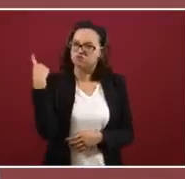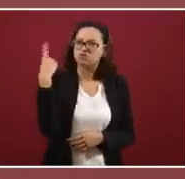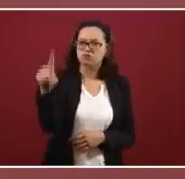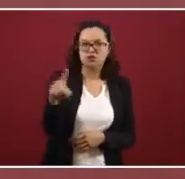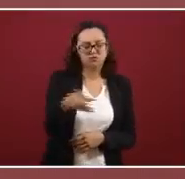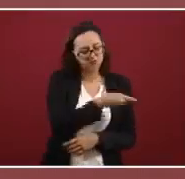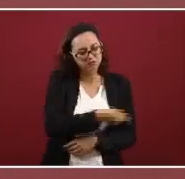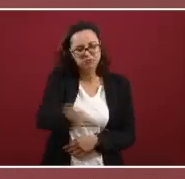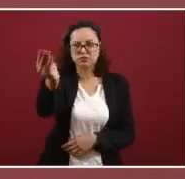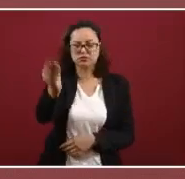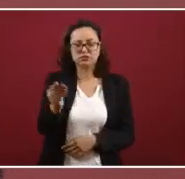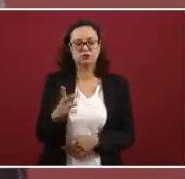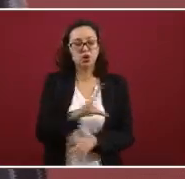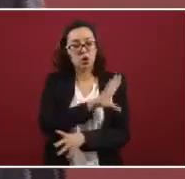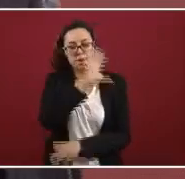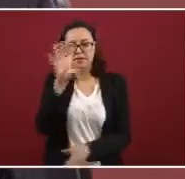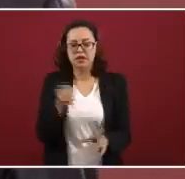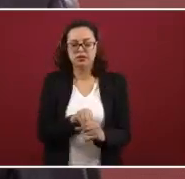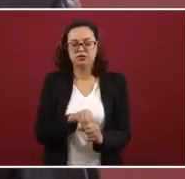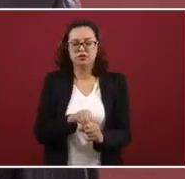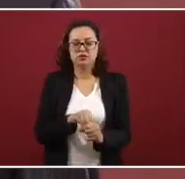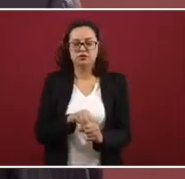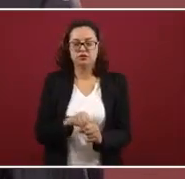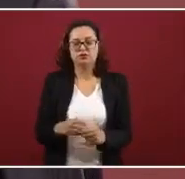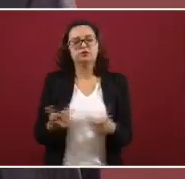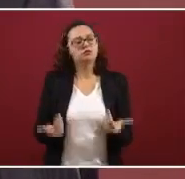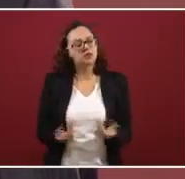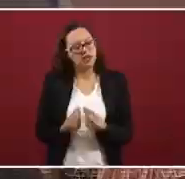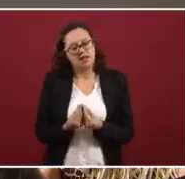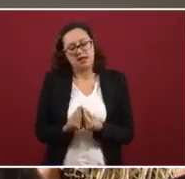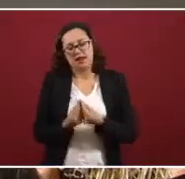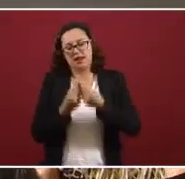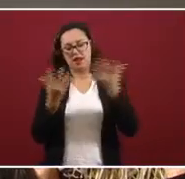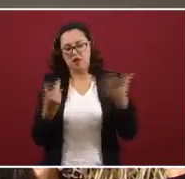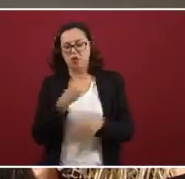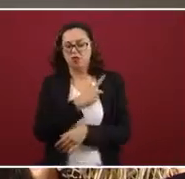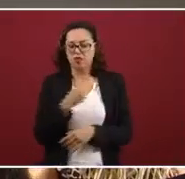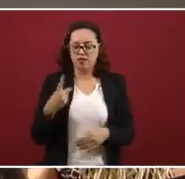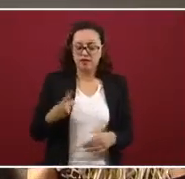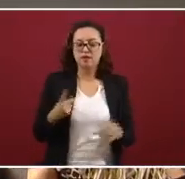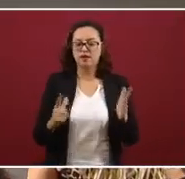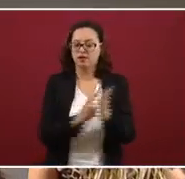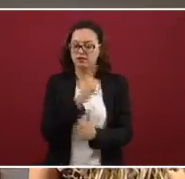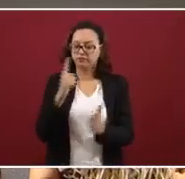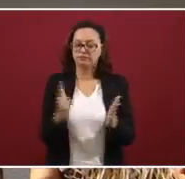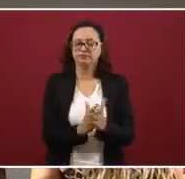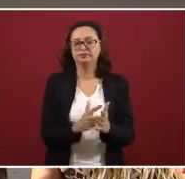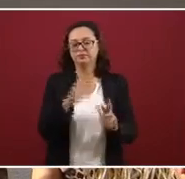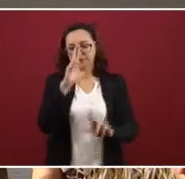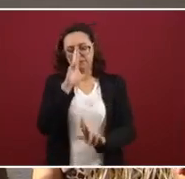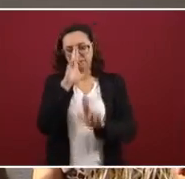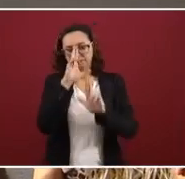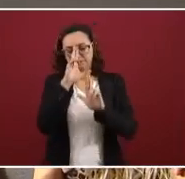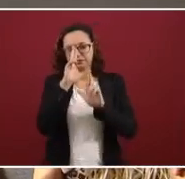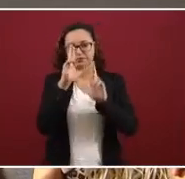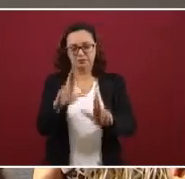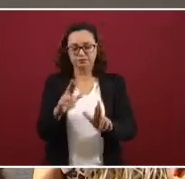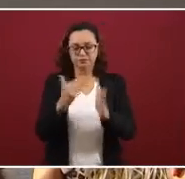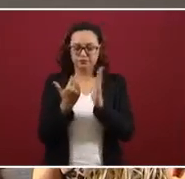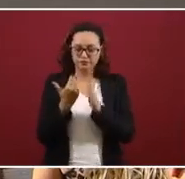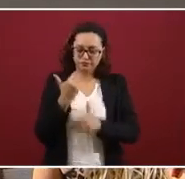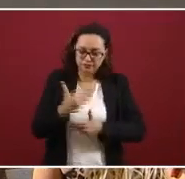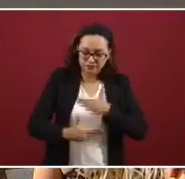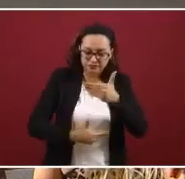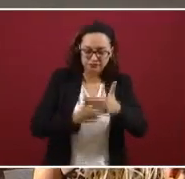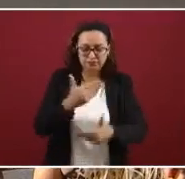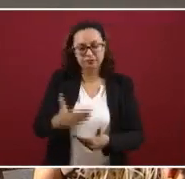desde luego cuidando lo del debido proceso y no